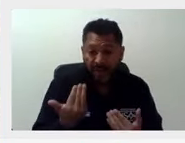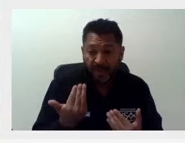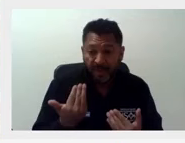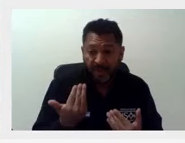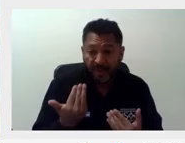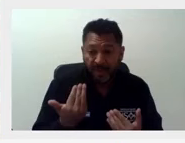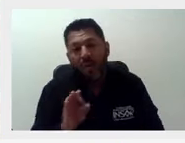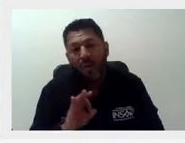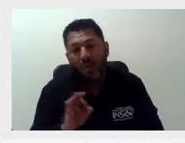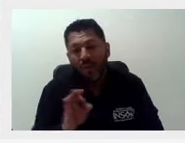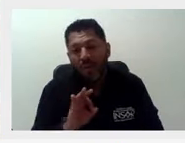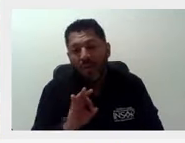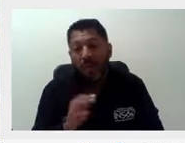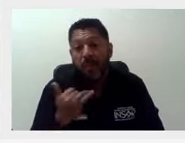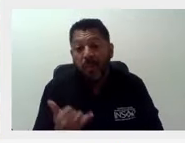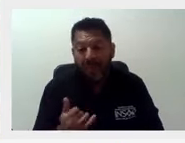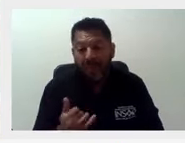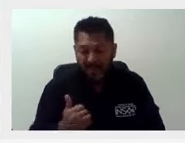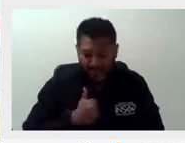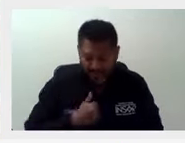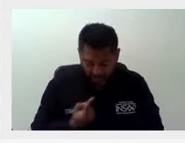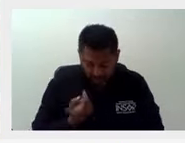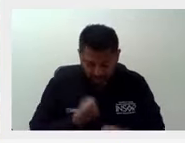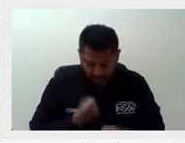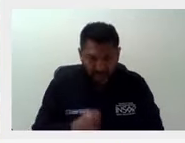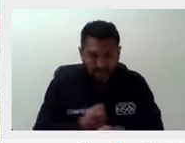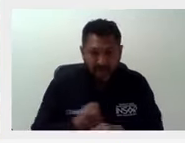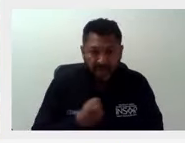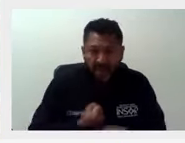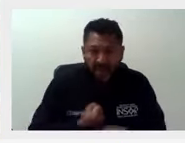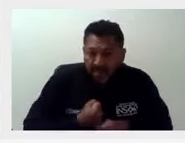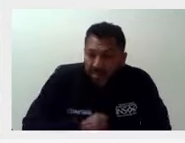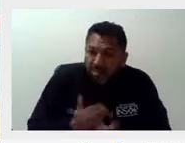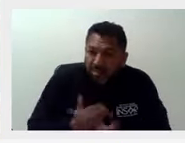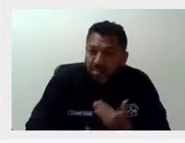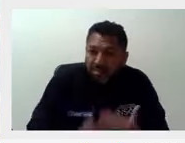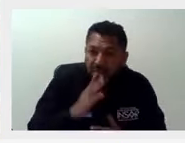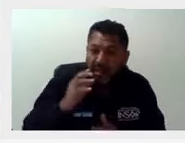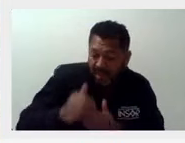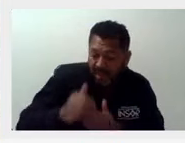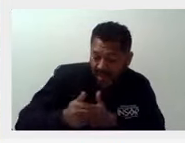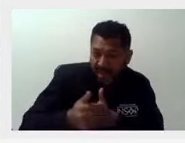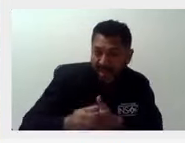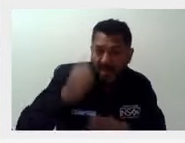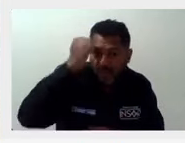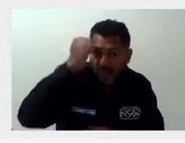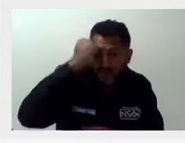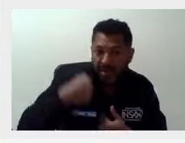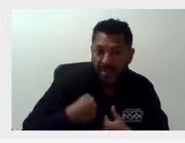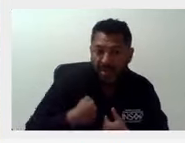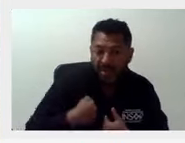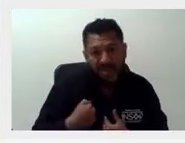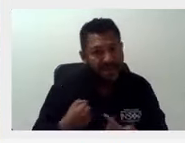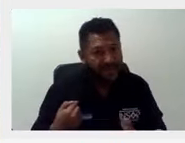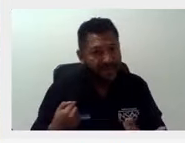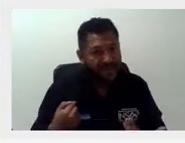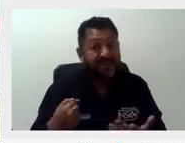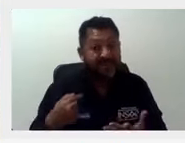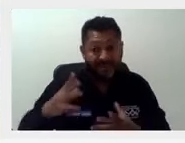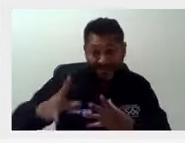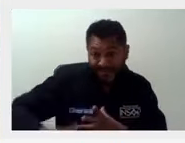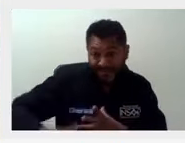y desarrollar autónomamente sus trabajos solamente con la dirección del profesor, sino que además adicional